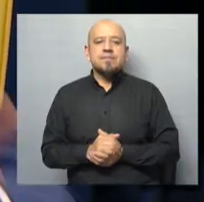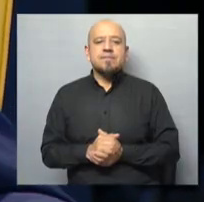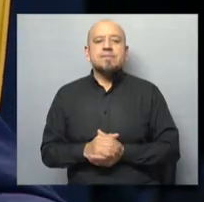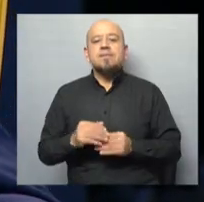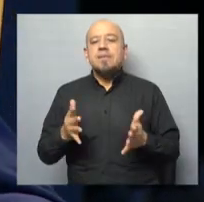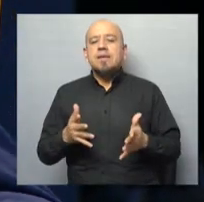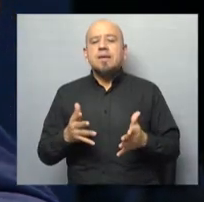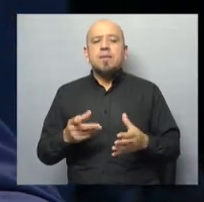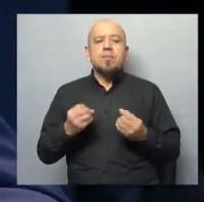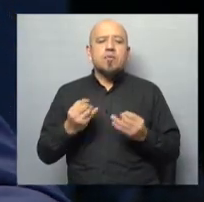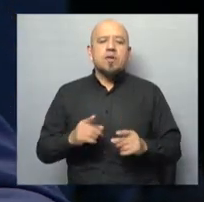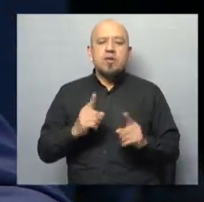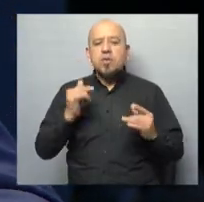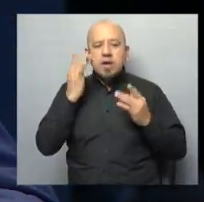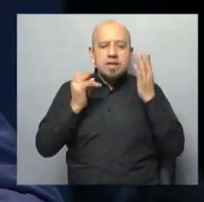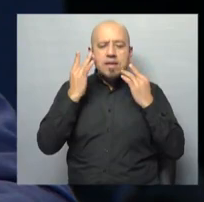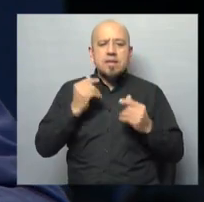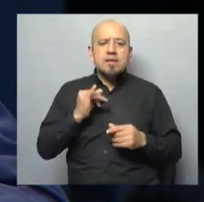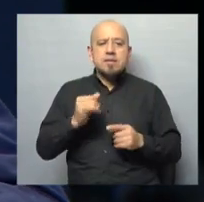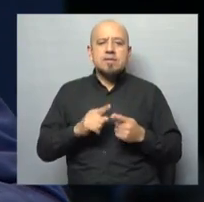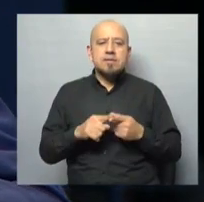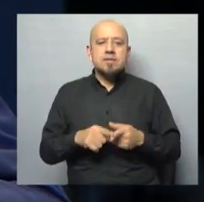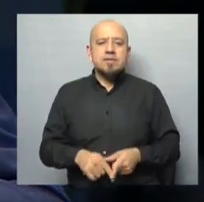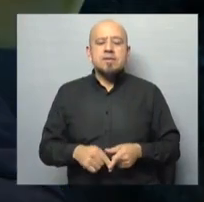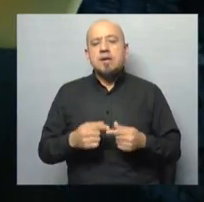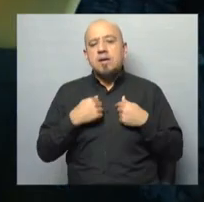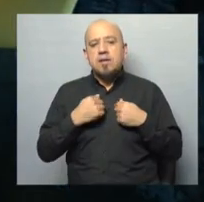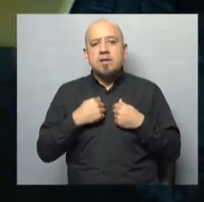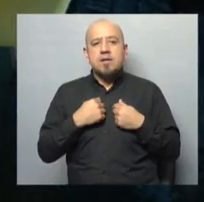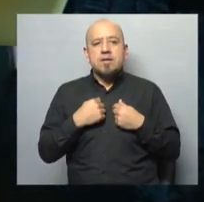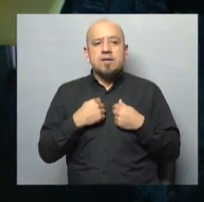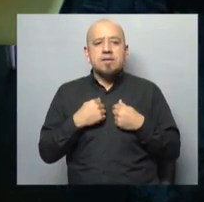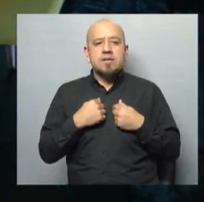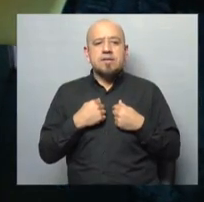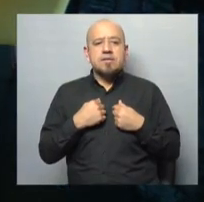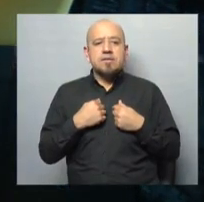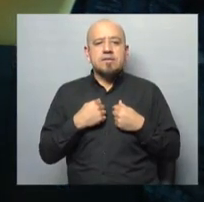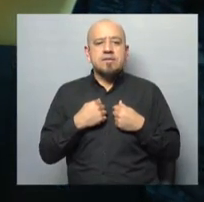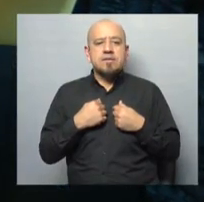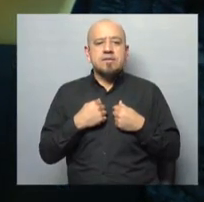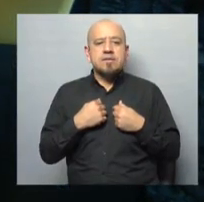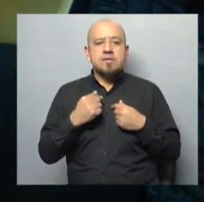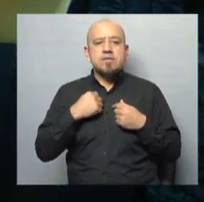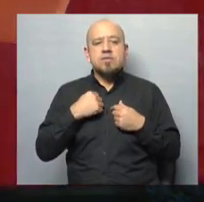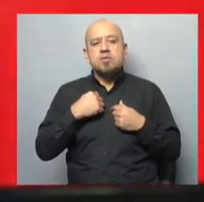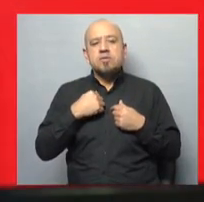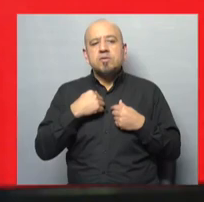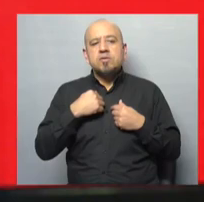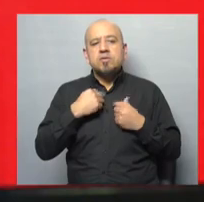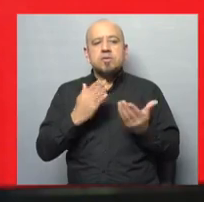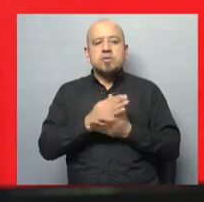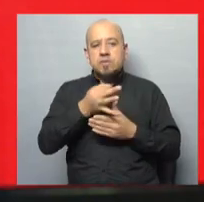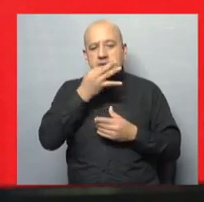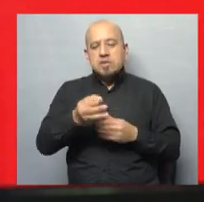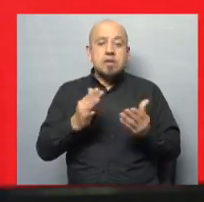porque artista nuevo actor si no a mí yo siempre decía que soy un actor que tiende en lo artístico